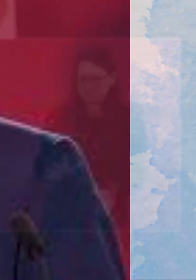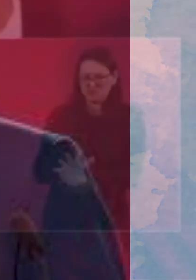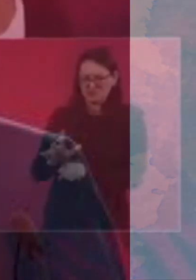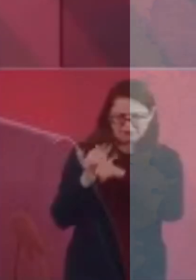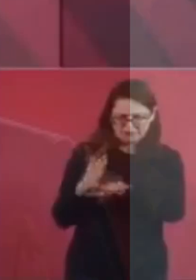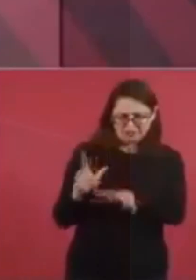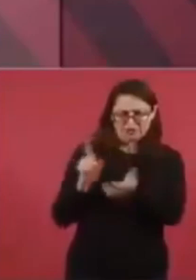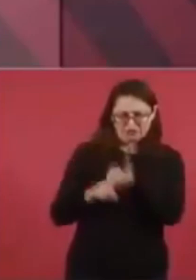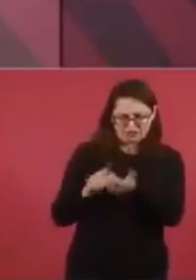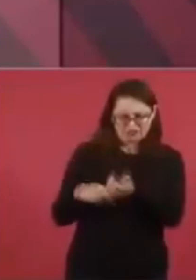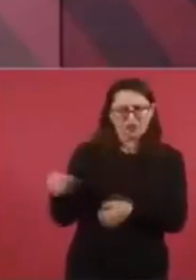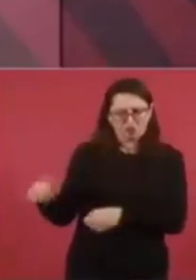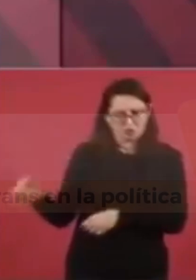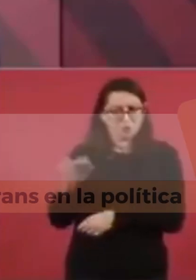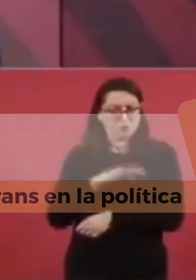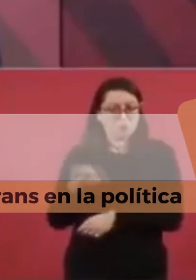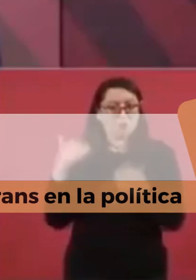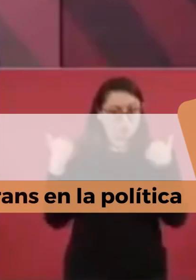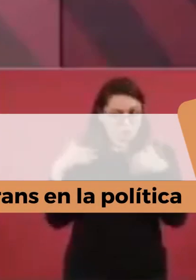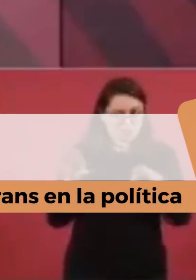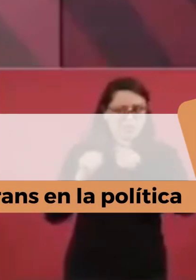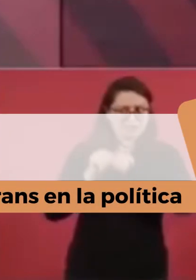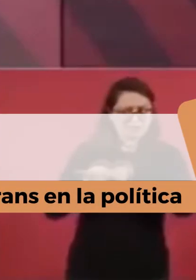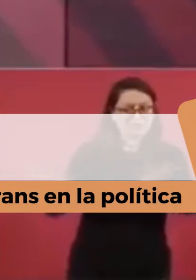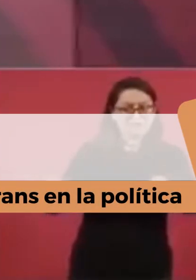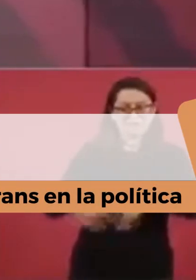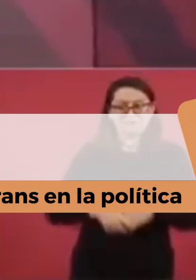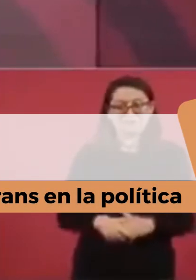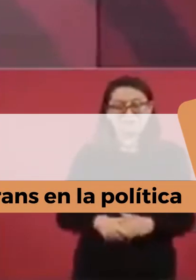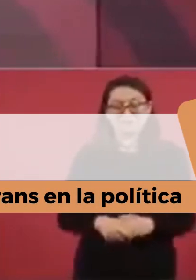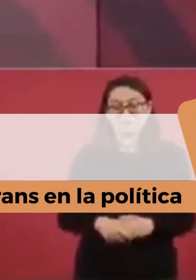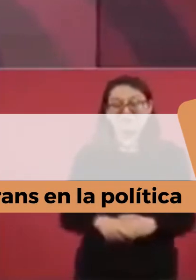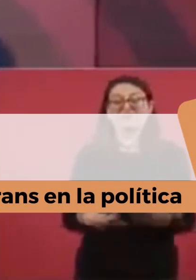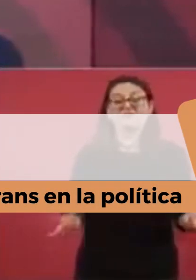boca del lobo. López Dóriga criticándome porque le di un beso